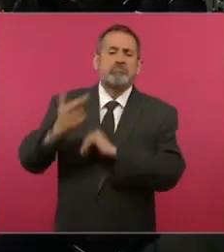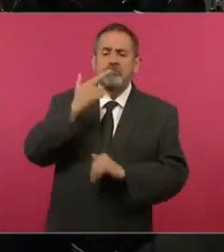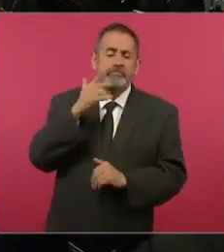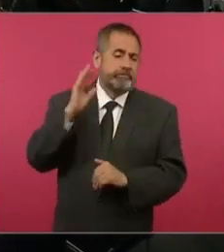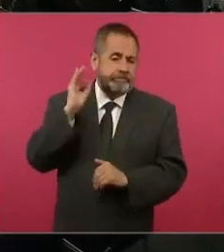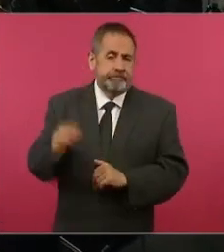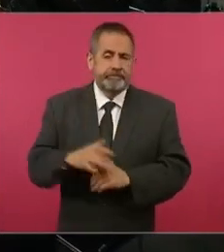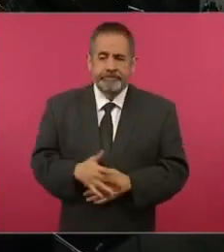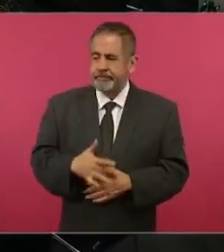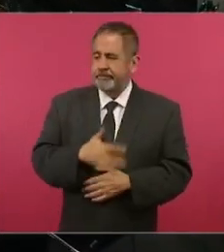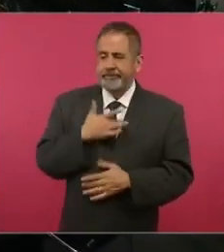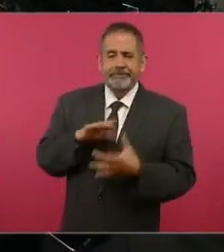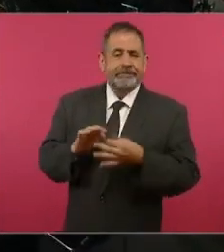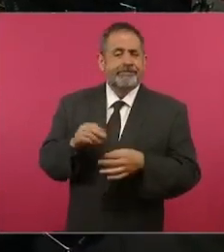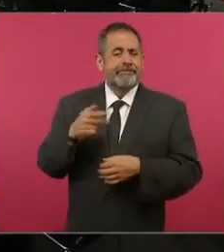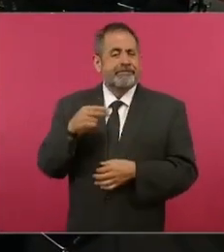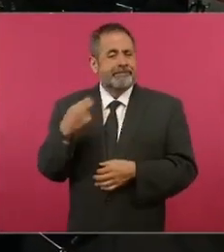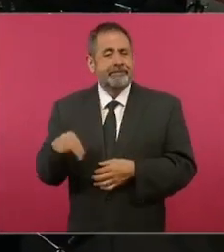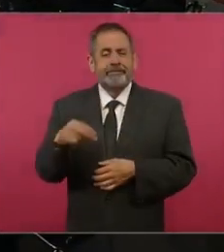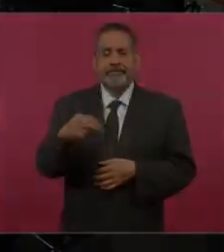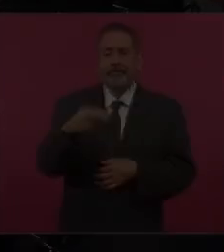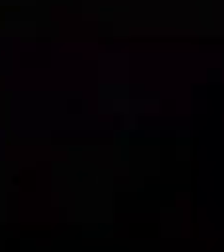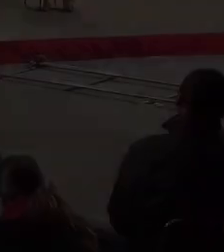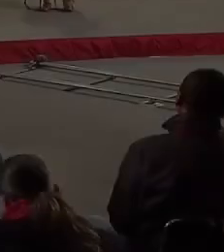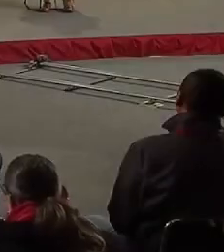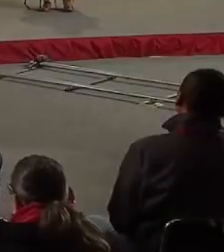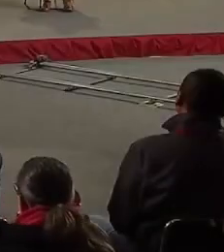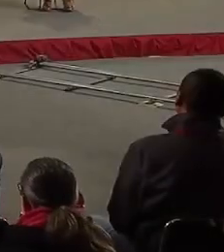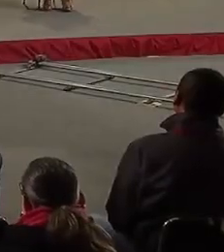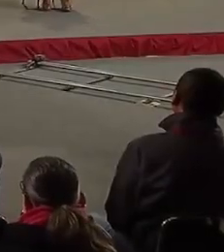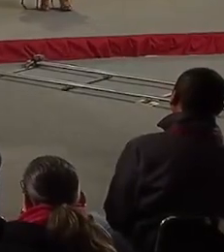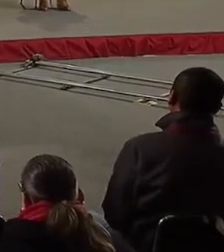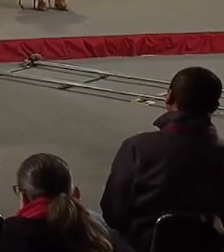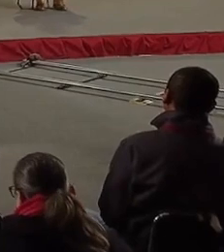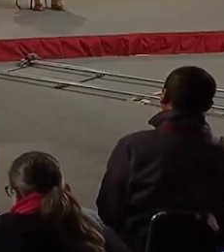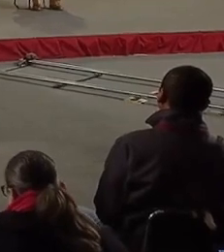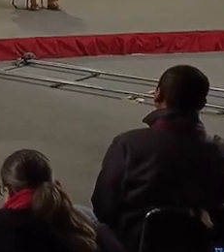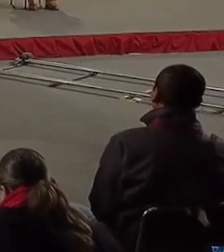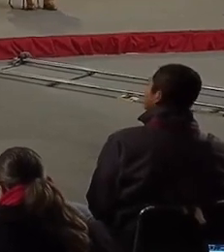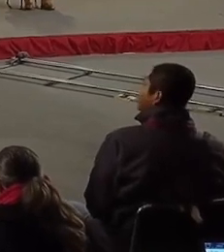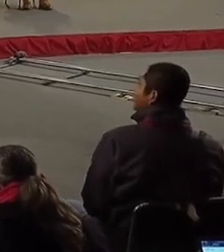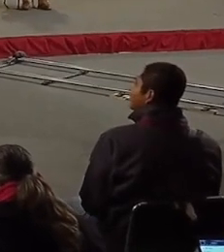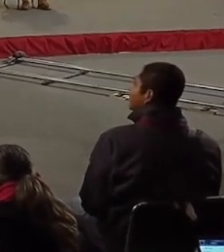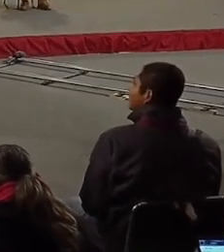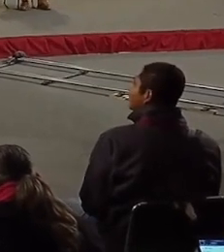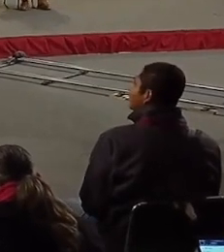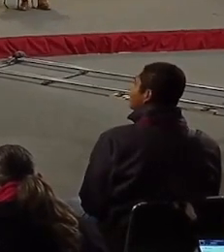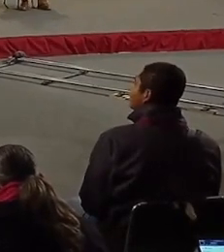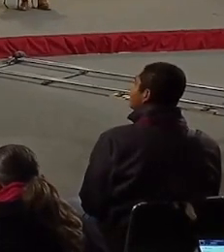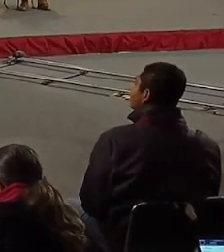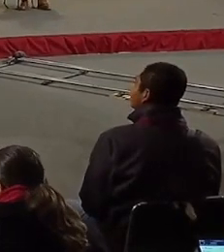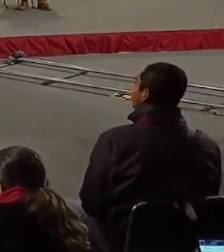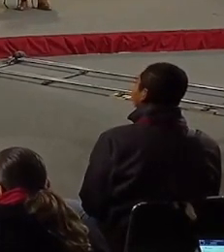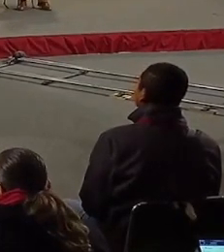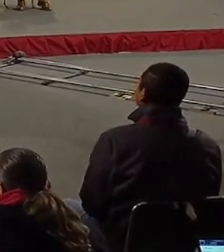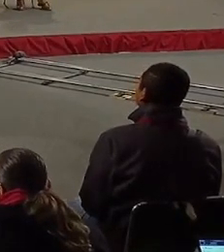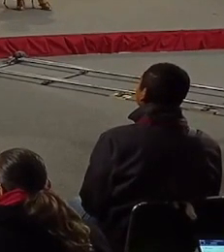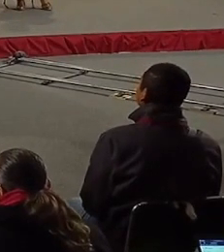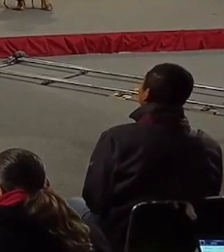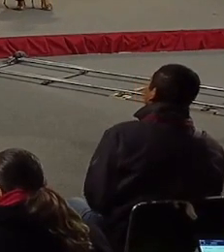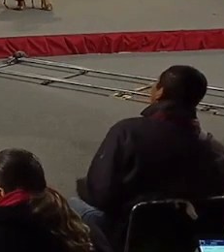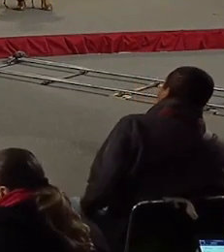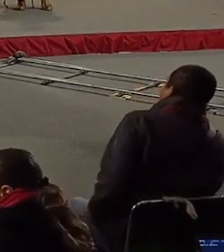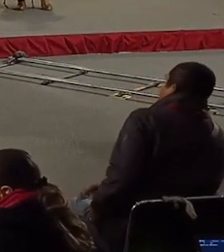Es el humanismo mexicano. Vamos a presentarles los datos